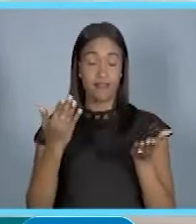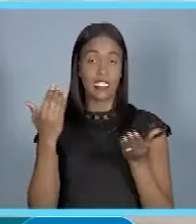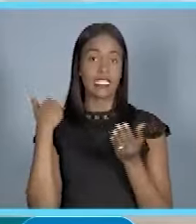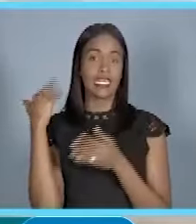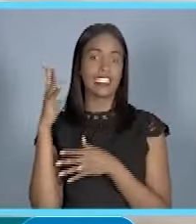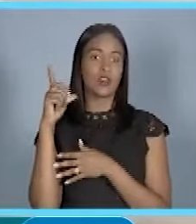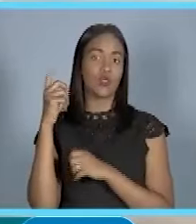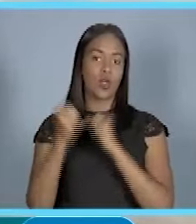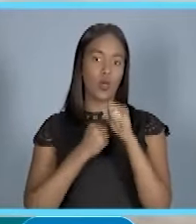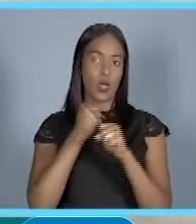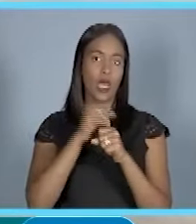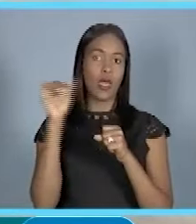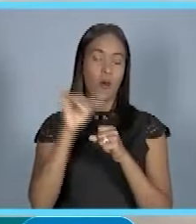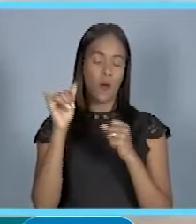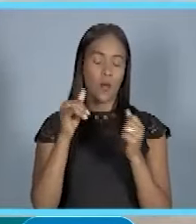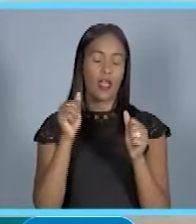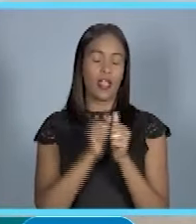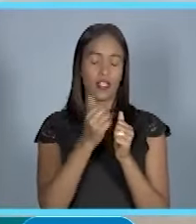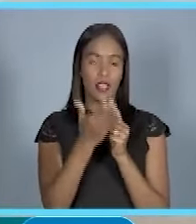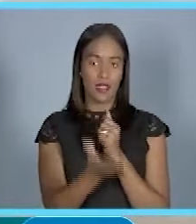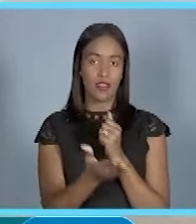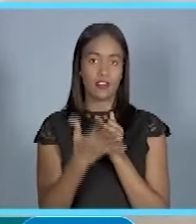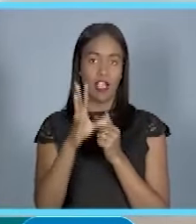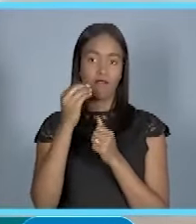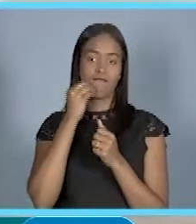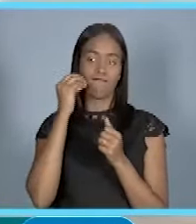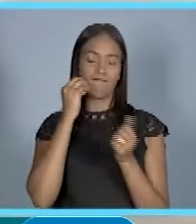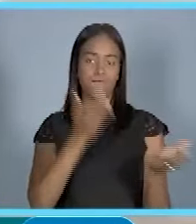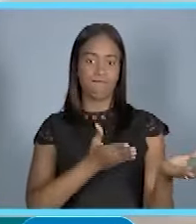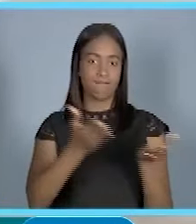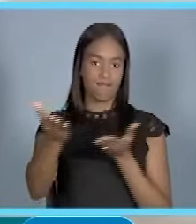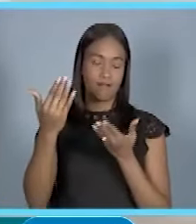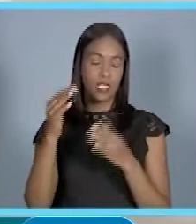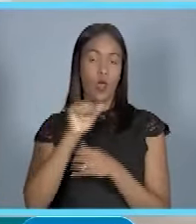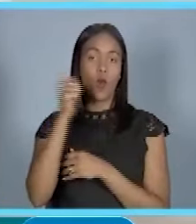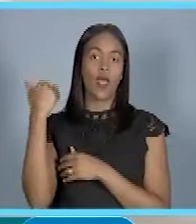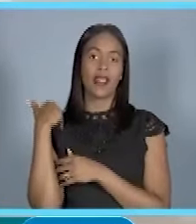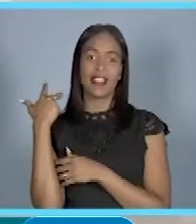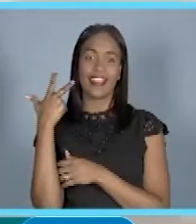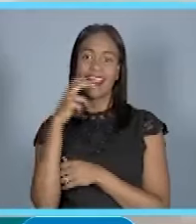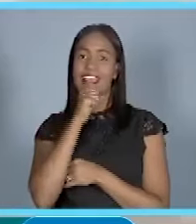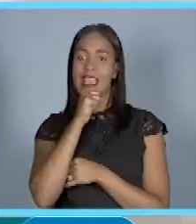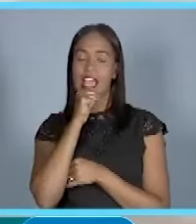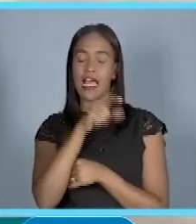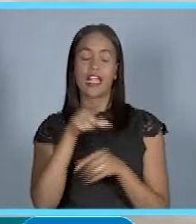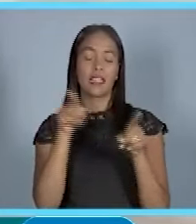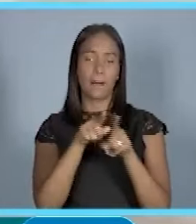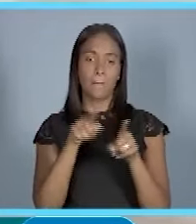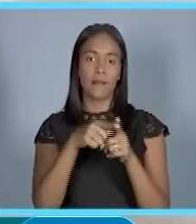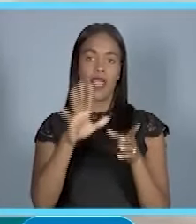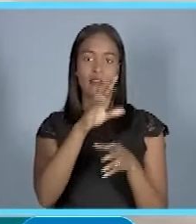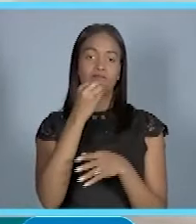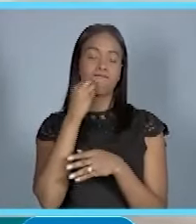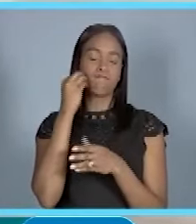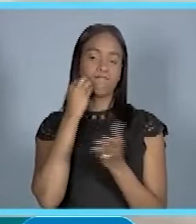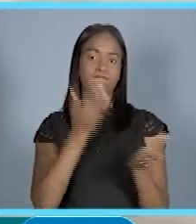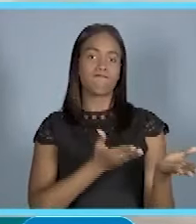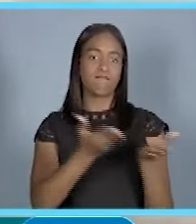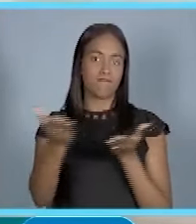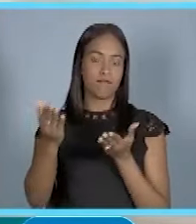años, igualmente de alta. Tenemos también masculino de 3 años, este también ya fue de alta.